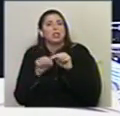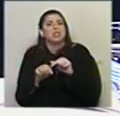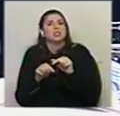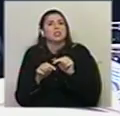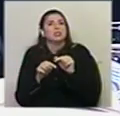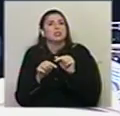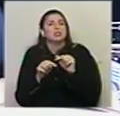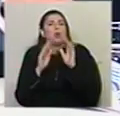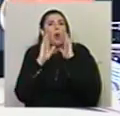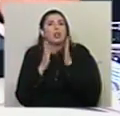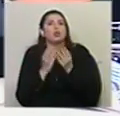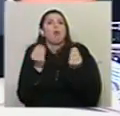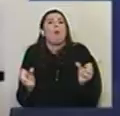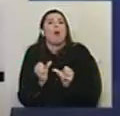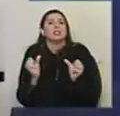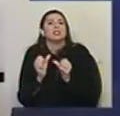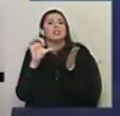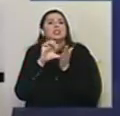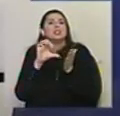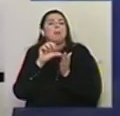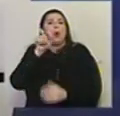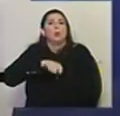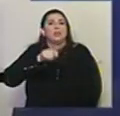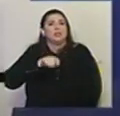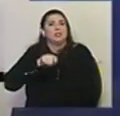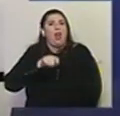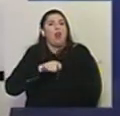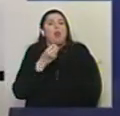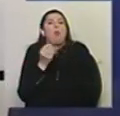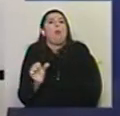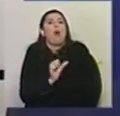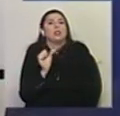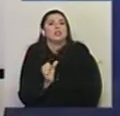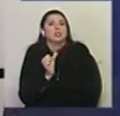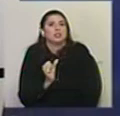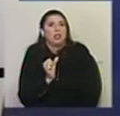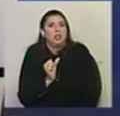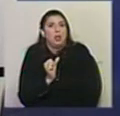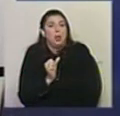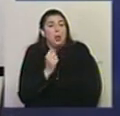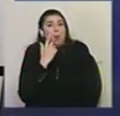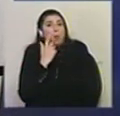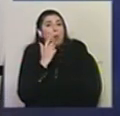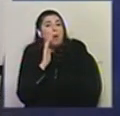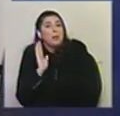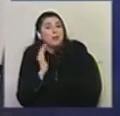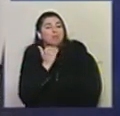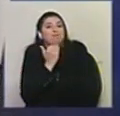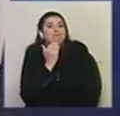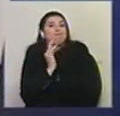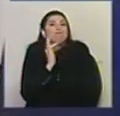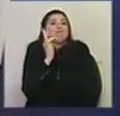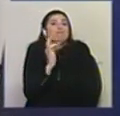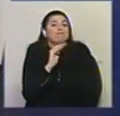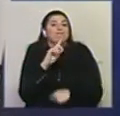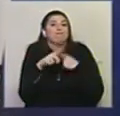judicial? Es decir, porque ahí es claro, bueno, hay una sobrevida y probablemente no está claro si esa sobrevida siquiera